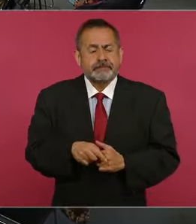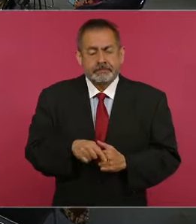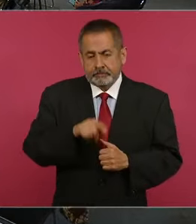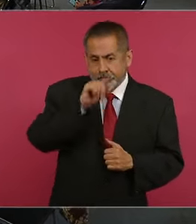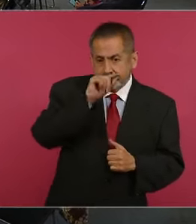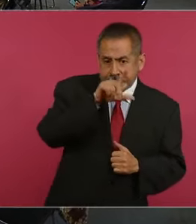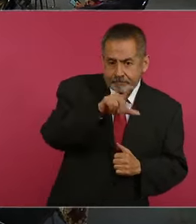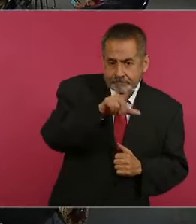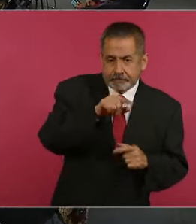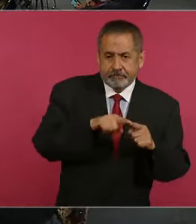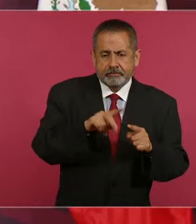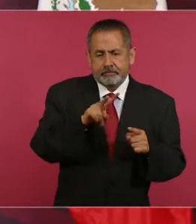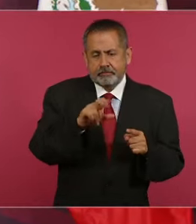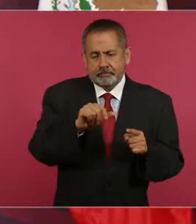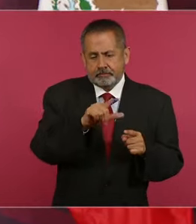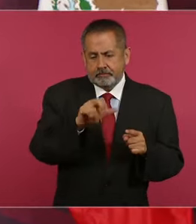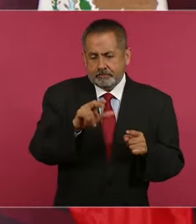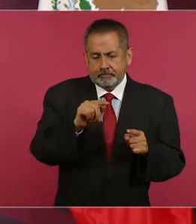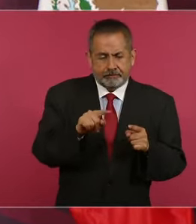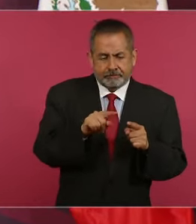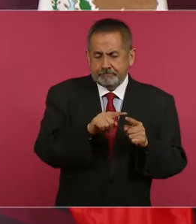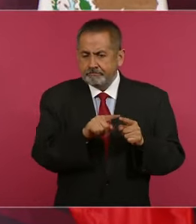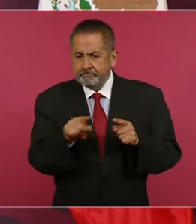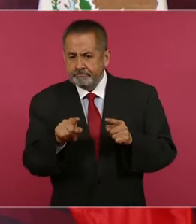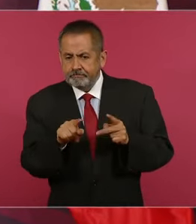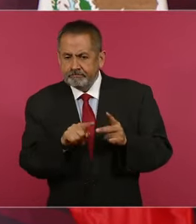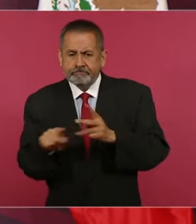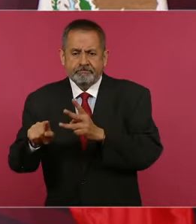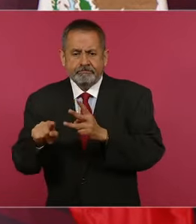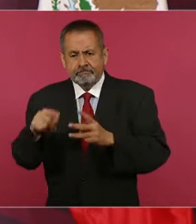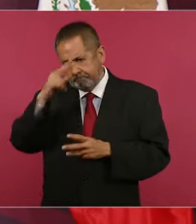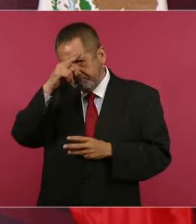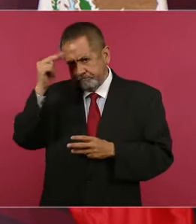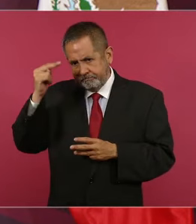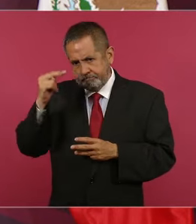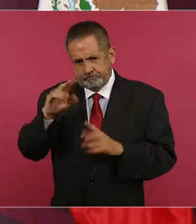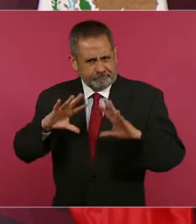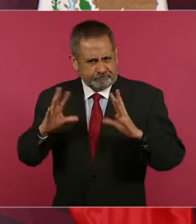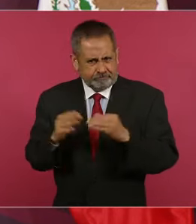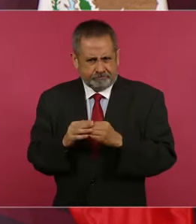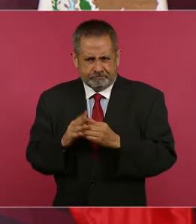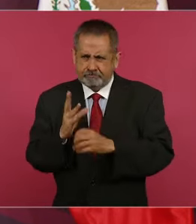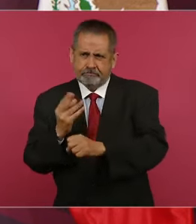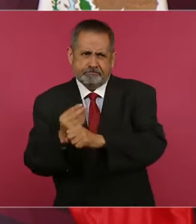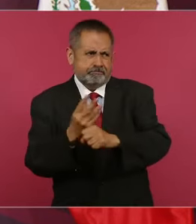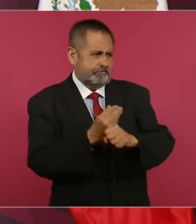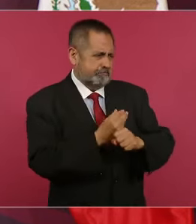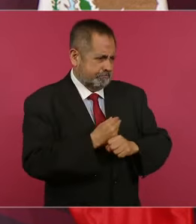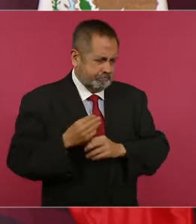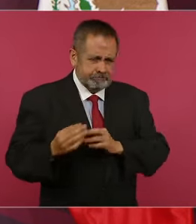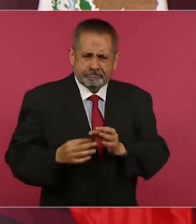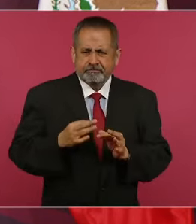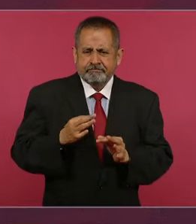Jalisco, de Vallarta a Nayarit, completo. Y